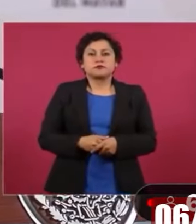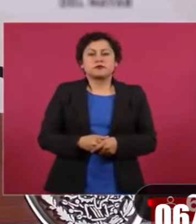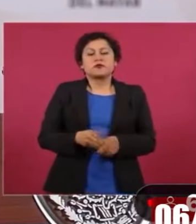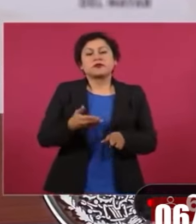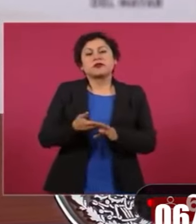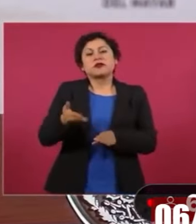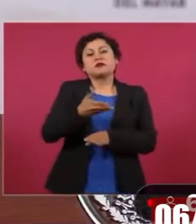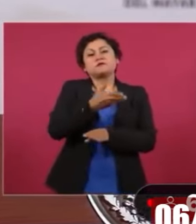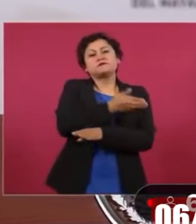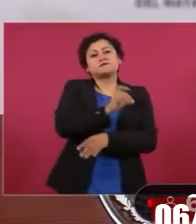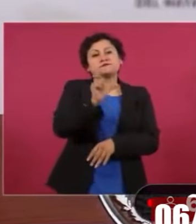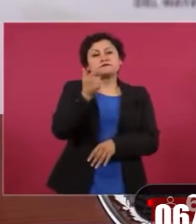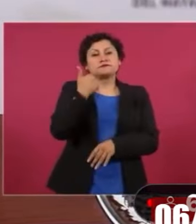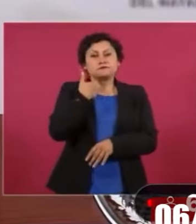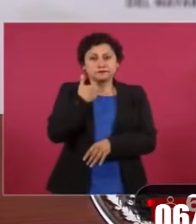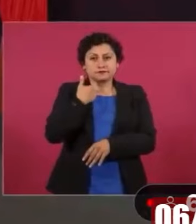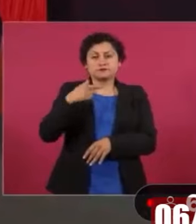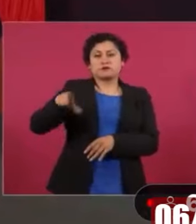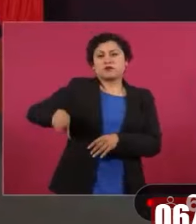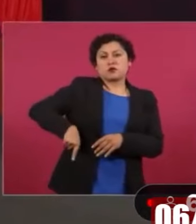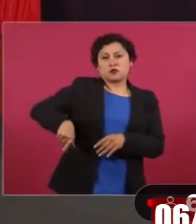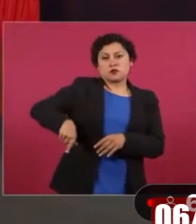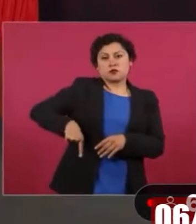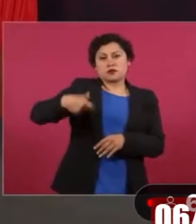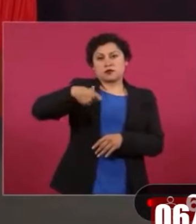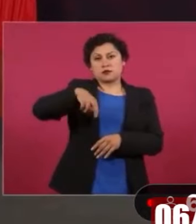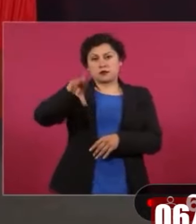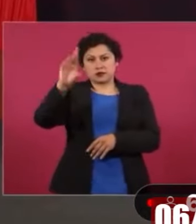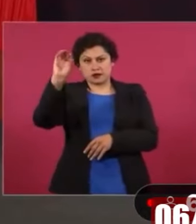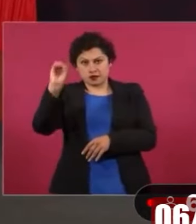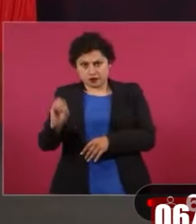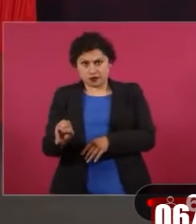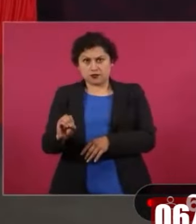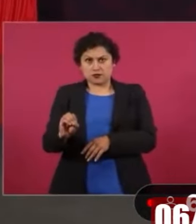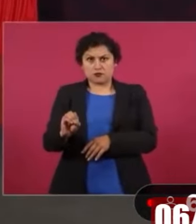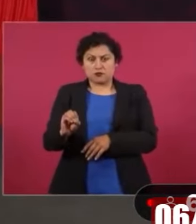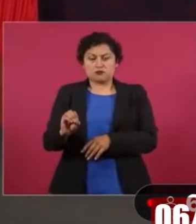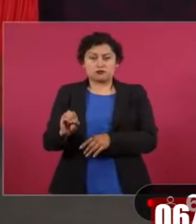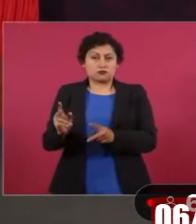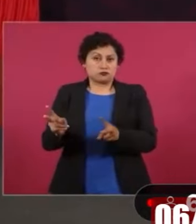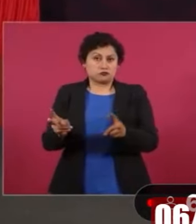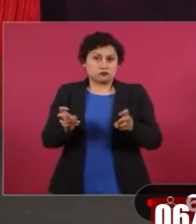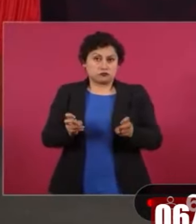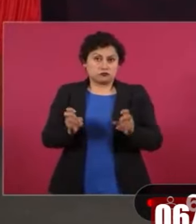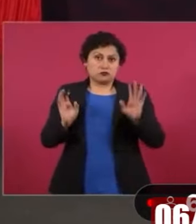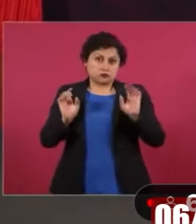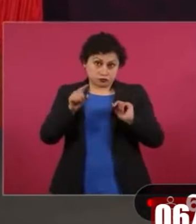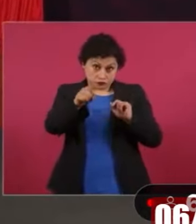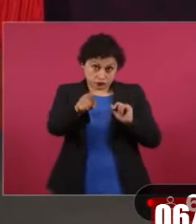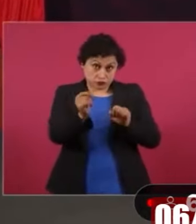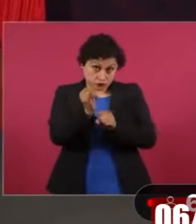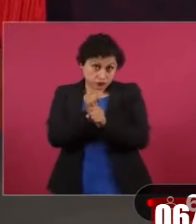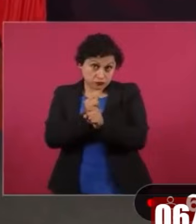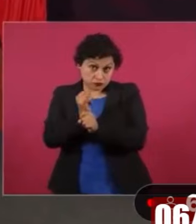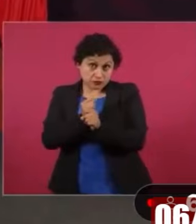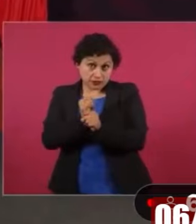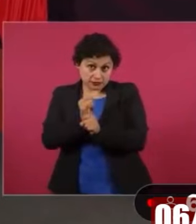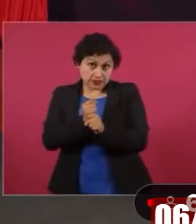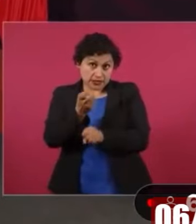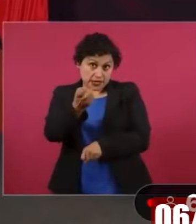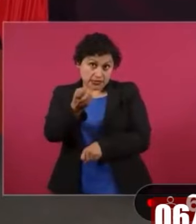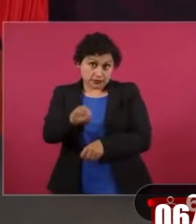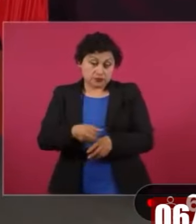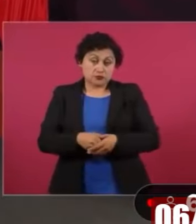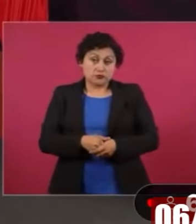proceso de este mes de agosto la del fin de semana eh aduciendo que la presentación y la forma de plantear el